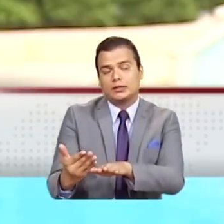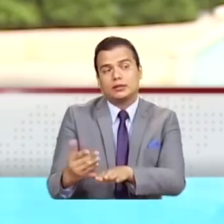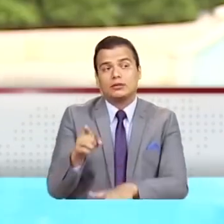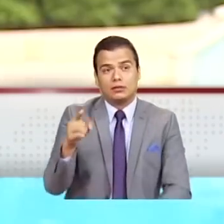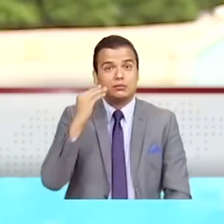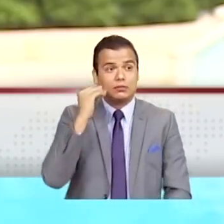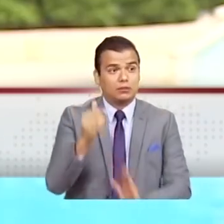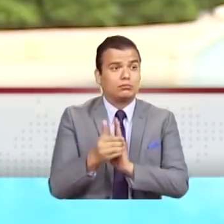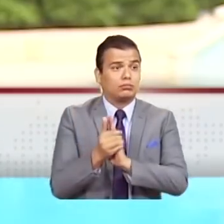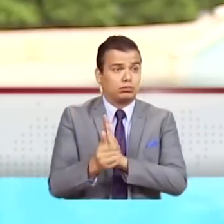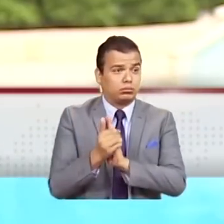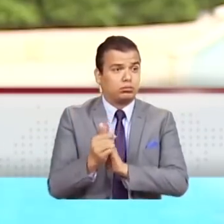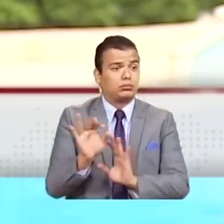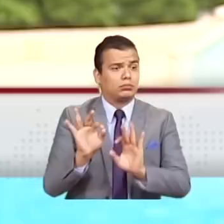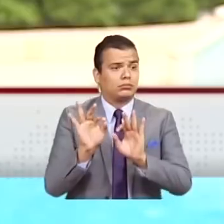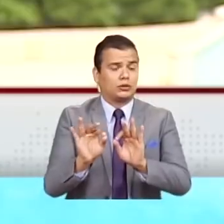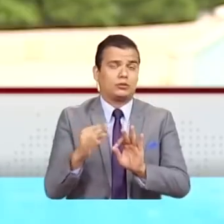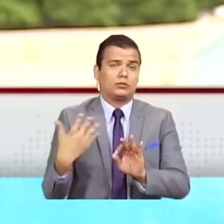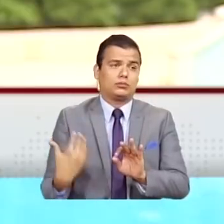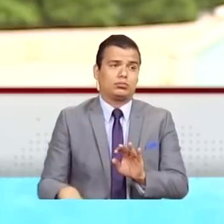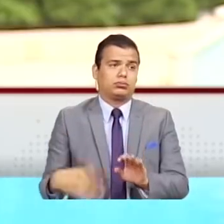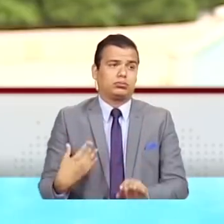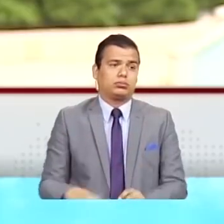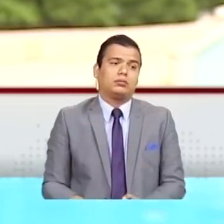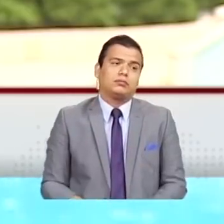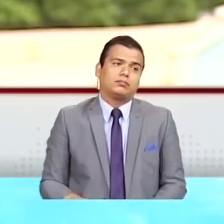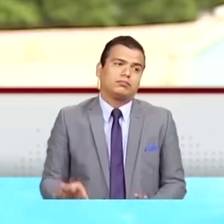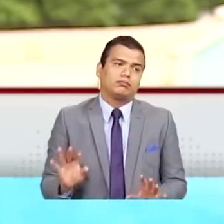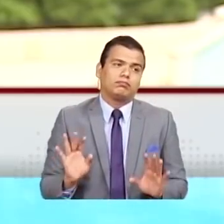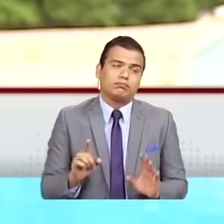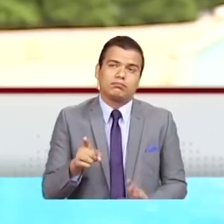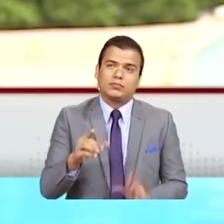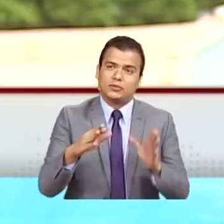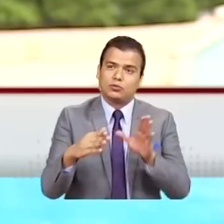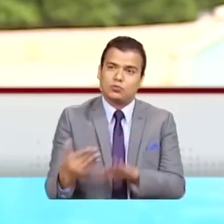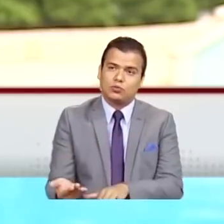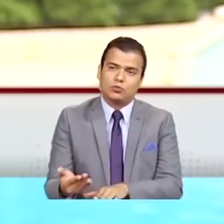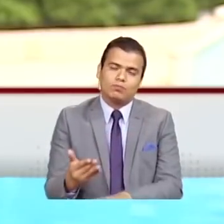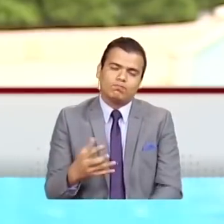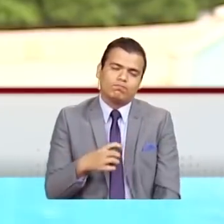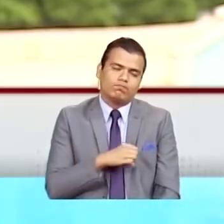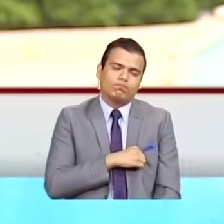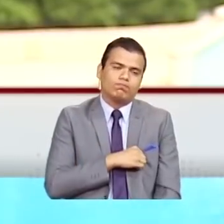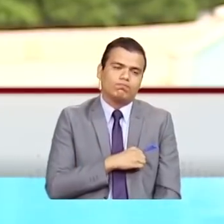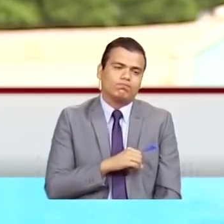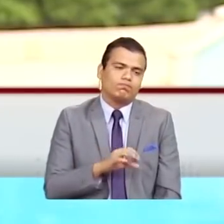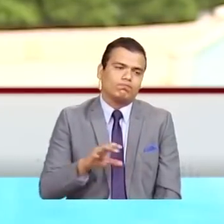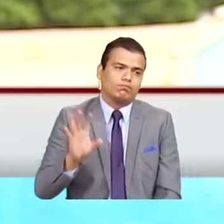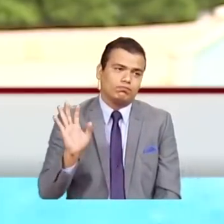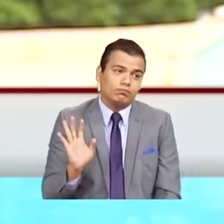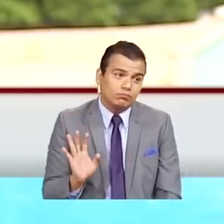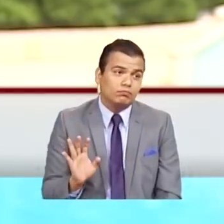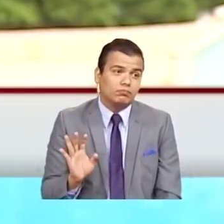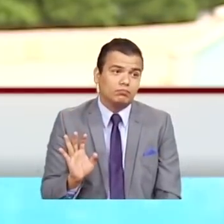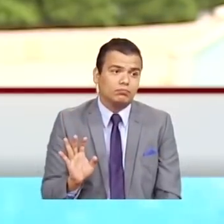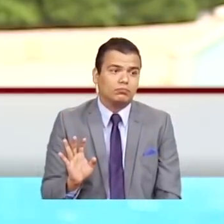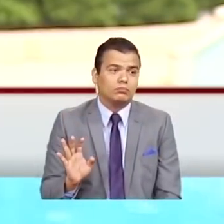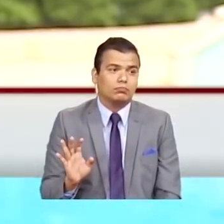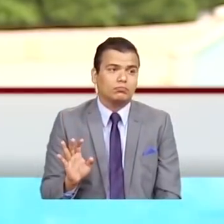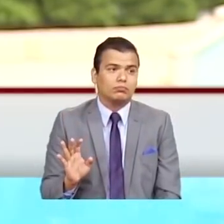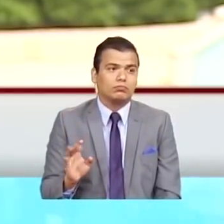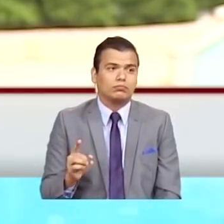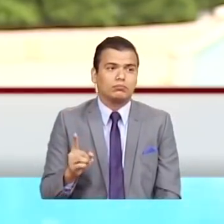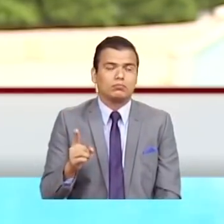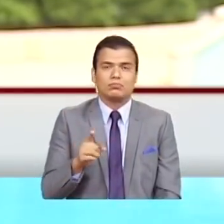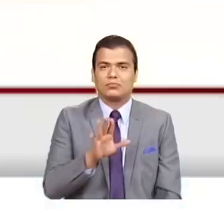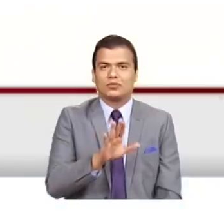promesa del Valle del Cauca, y la verdad pues que lamentamos pues su fallecimiento. Desafortunadamente pues no puede estar